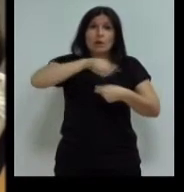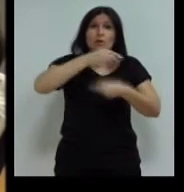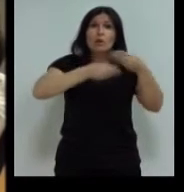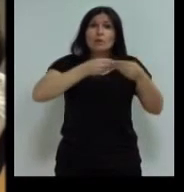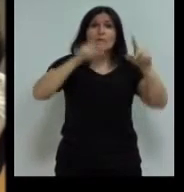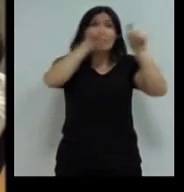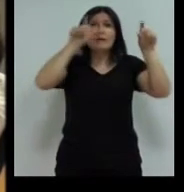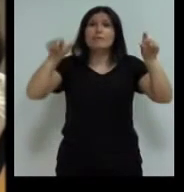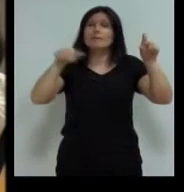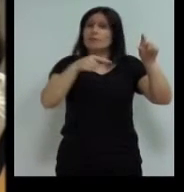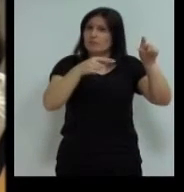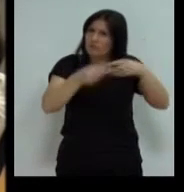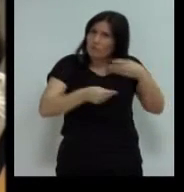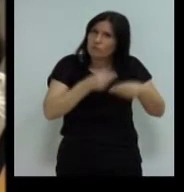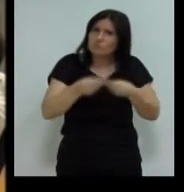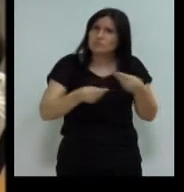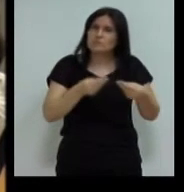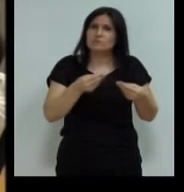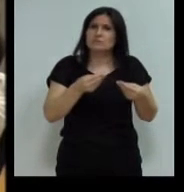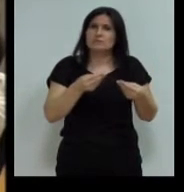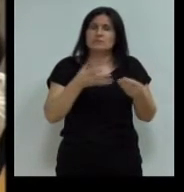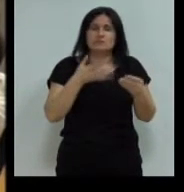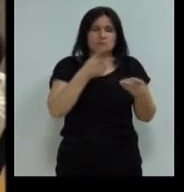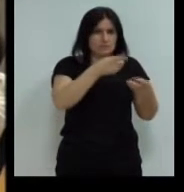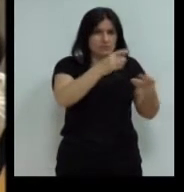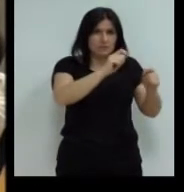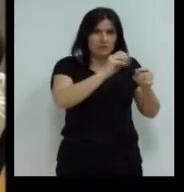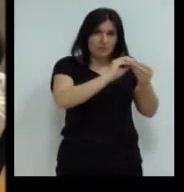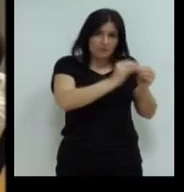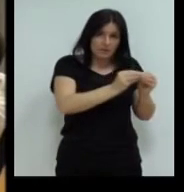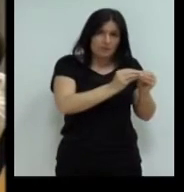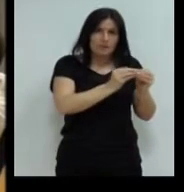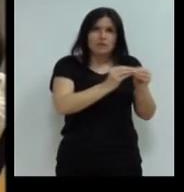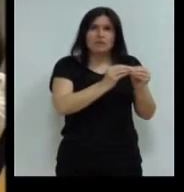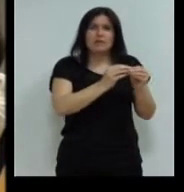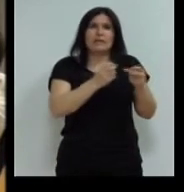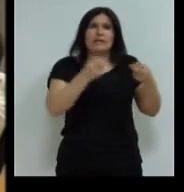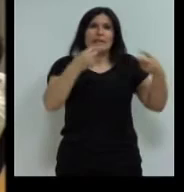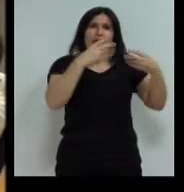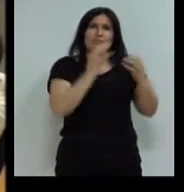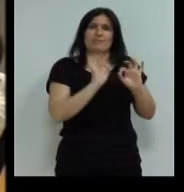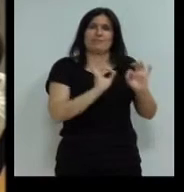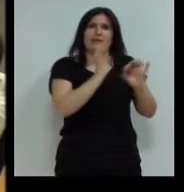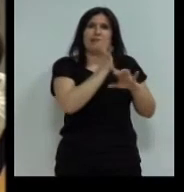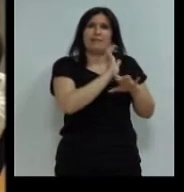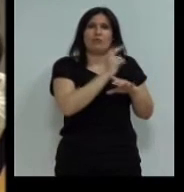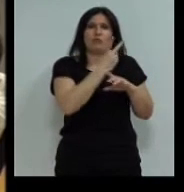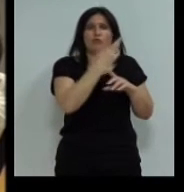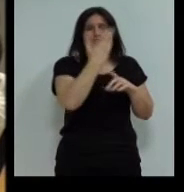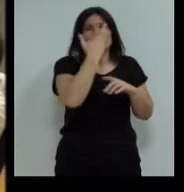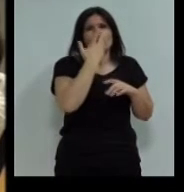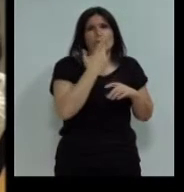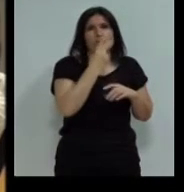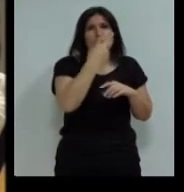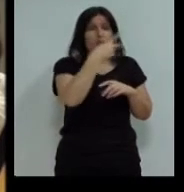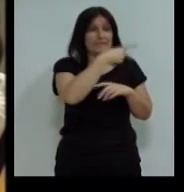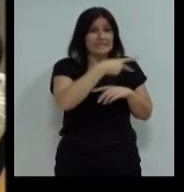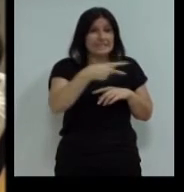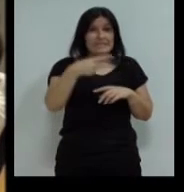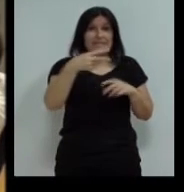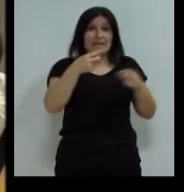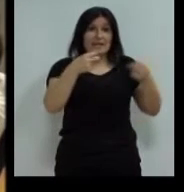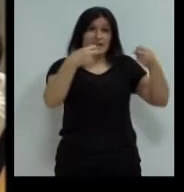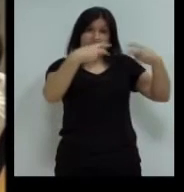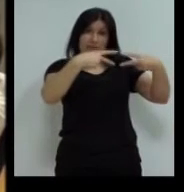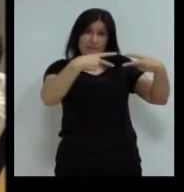las empresas de authoring. Y tienes que estar reconstruyendo aquellos subtítulos que tú has hecho para el cine en 2 colores, en 2 líneas, y tienes